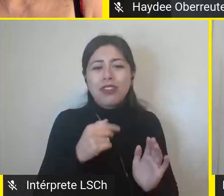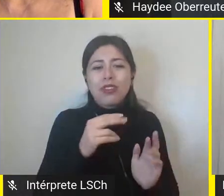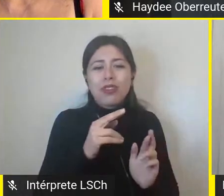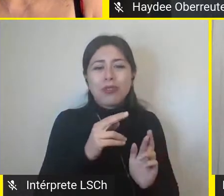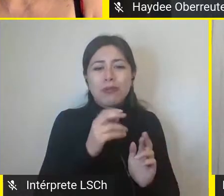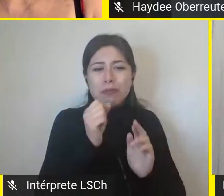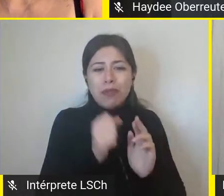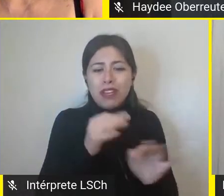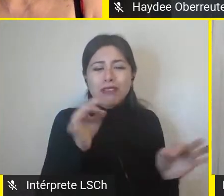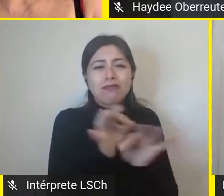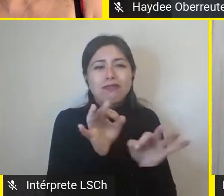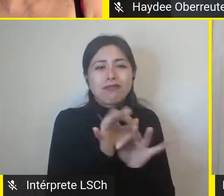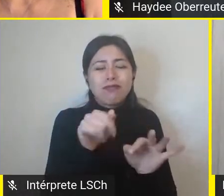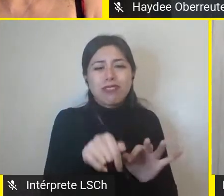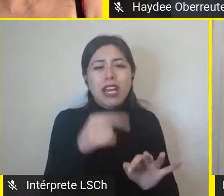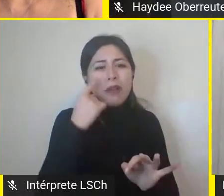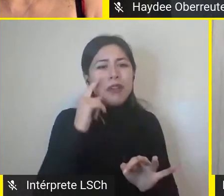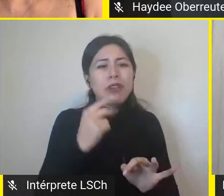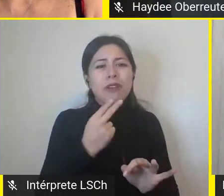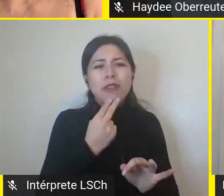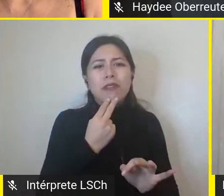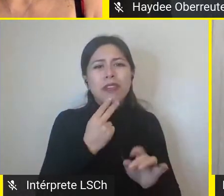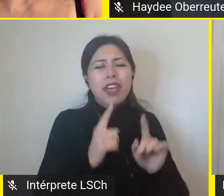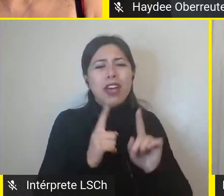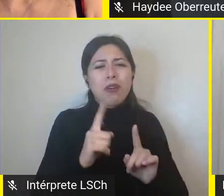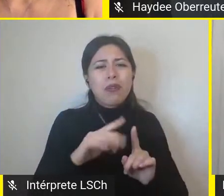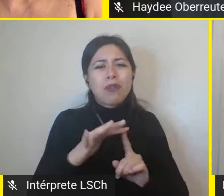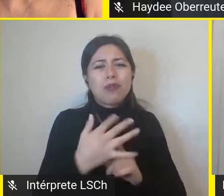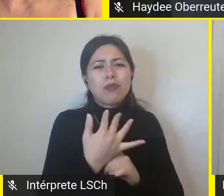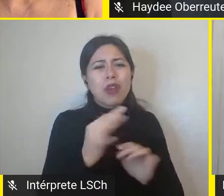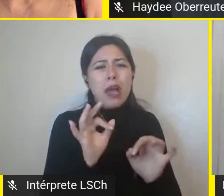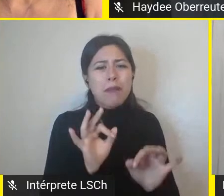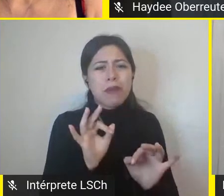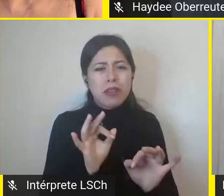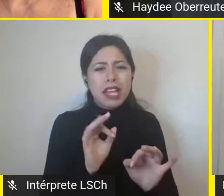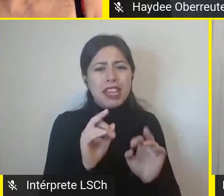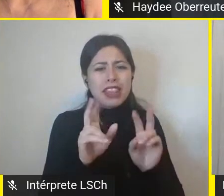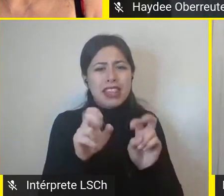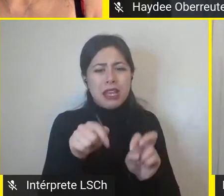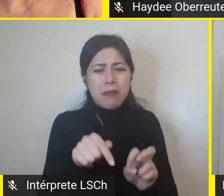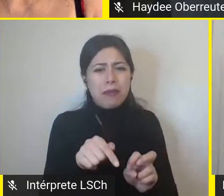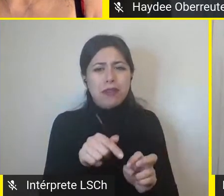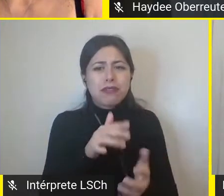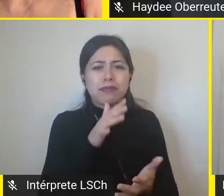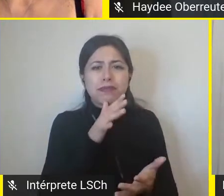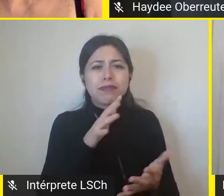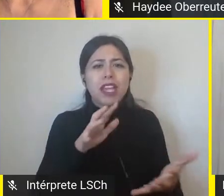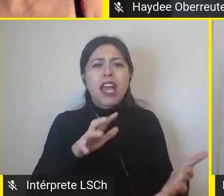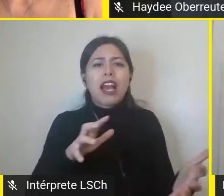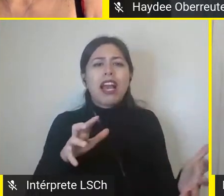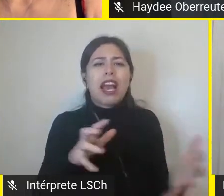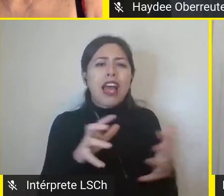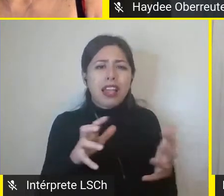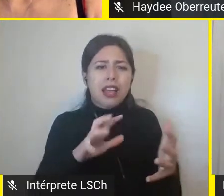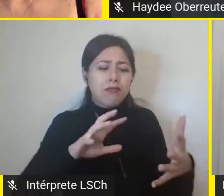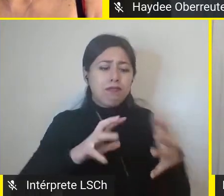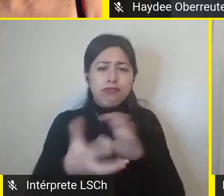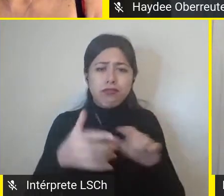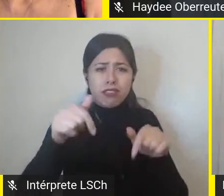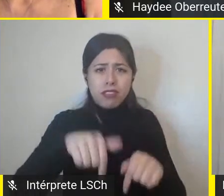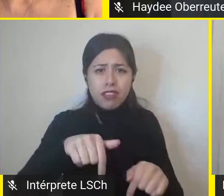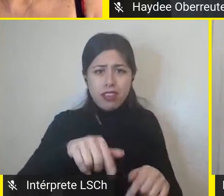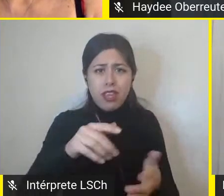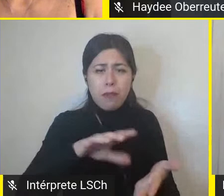acá, pero me ha tocado vivir situaciones bien, bien particulares en torno a esto cuando ocurren catástrofes en este país. Como por